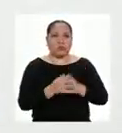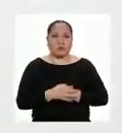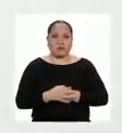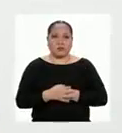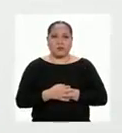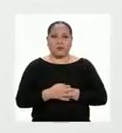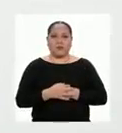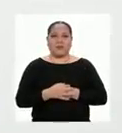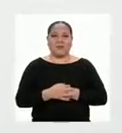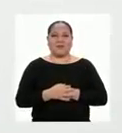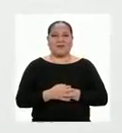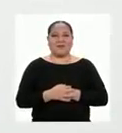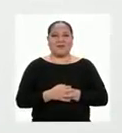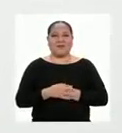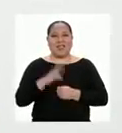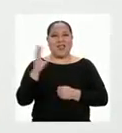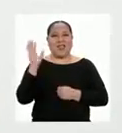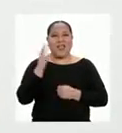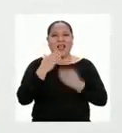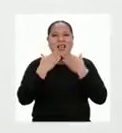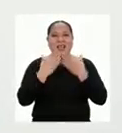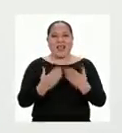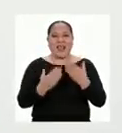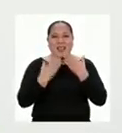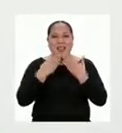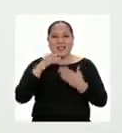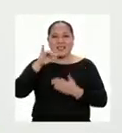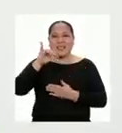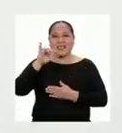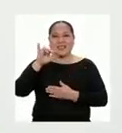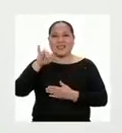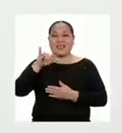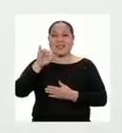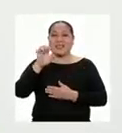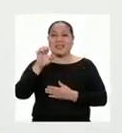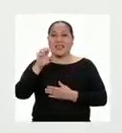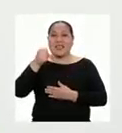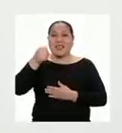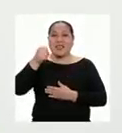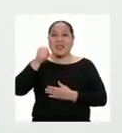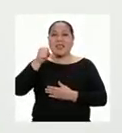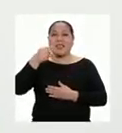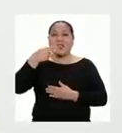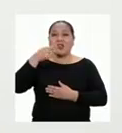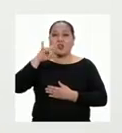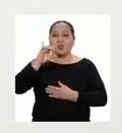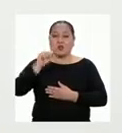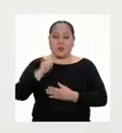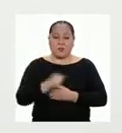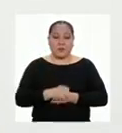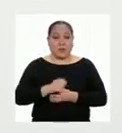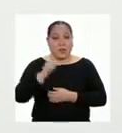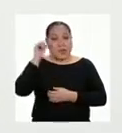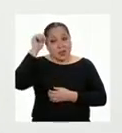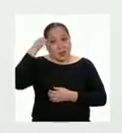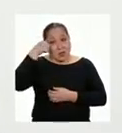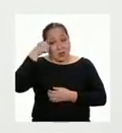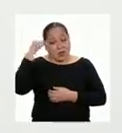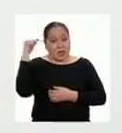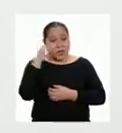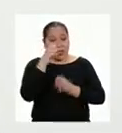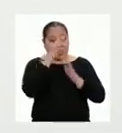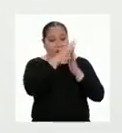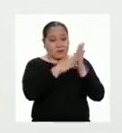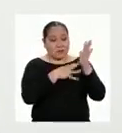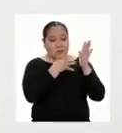Ayinyaichu Yeshua, muchas gracias por tu pregunta. Hay que recordar que los organizadores son